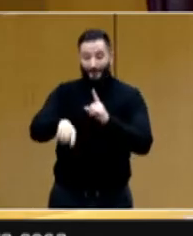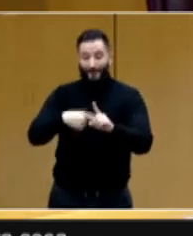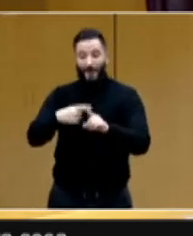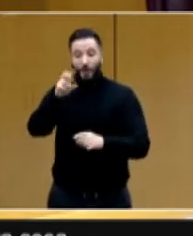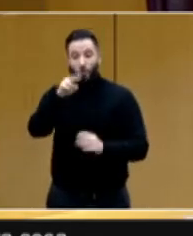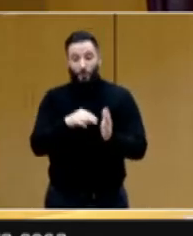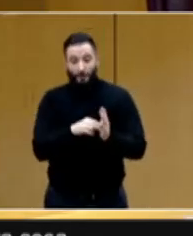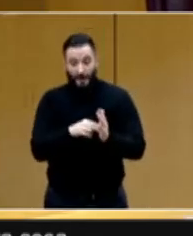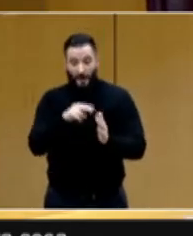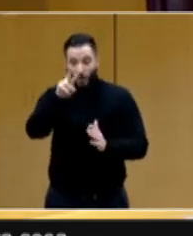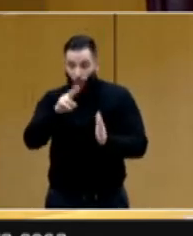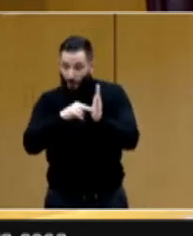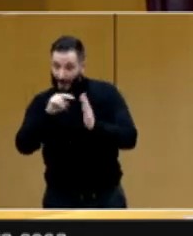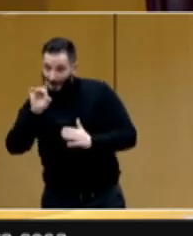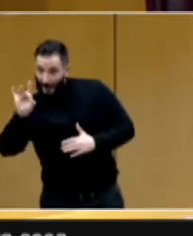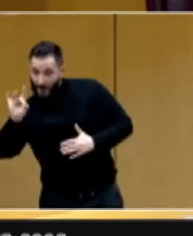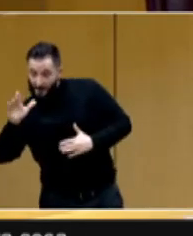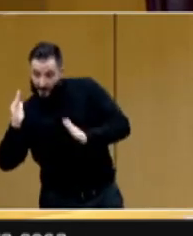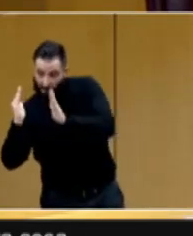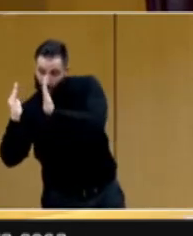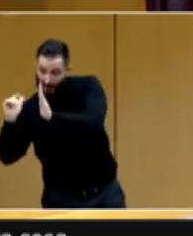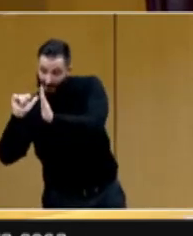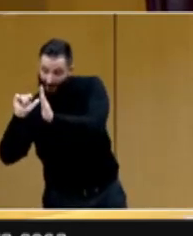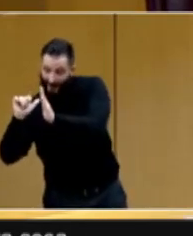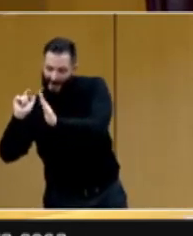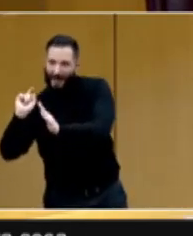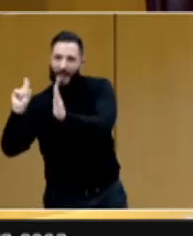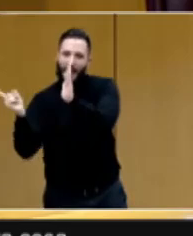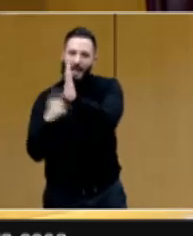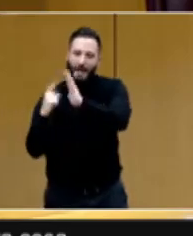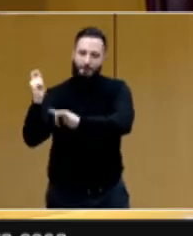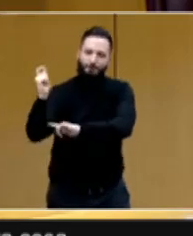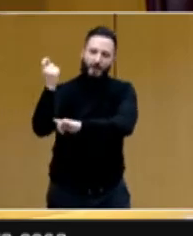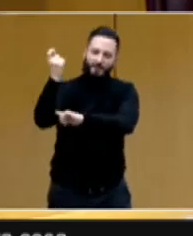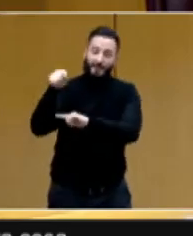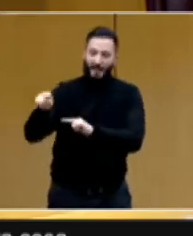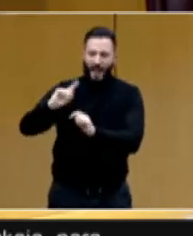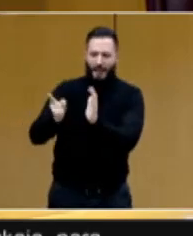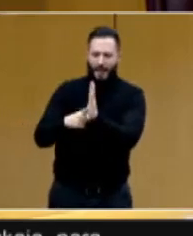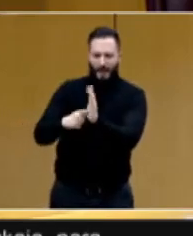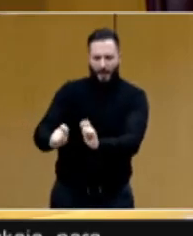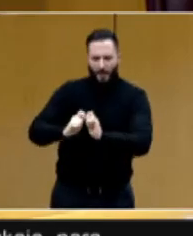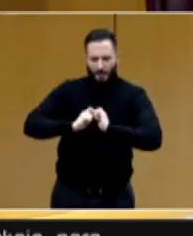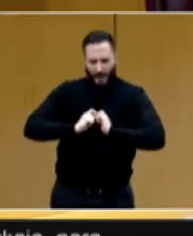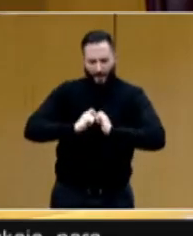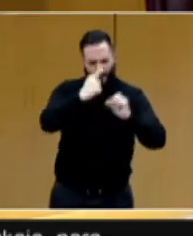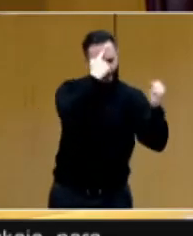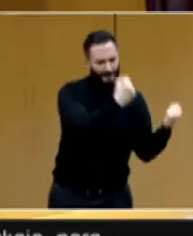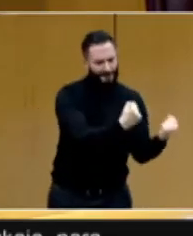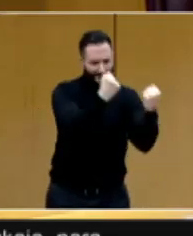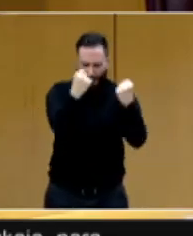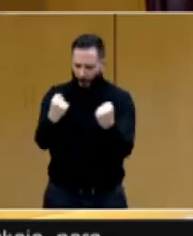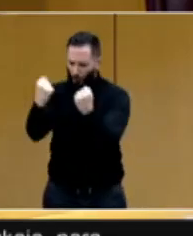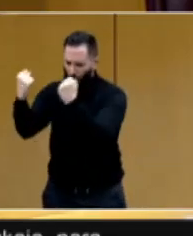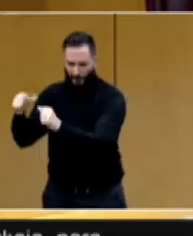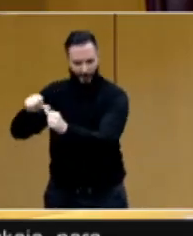2015 logramos una ley que estableciese una serie de instituciones que habían sido tradicionales